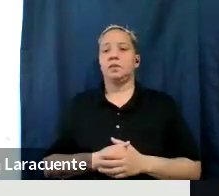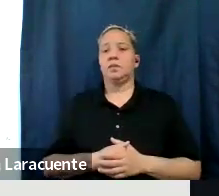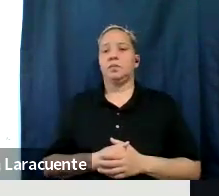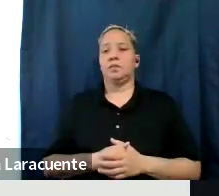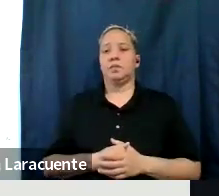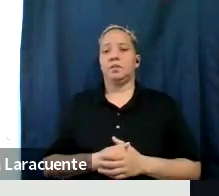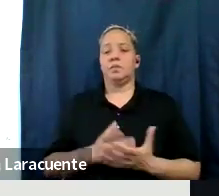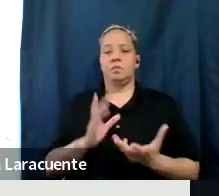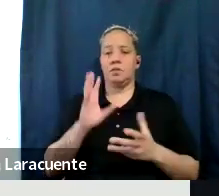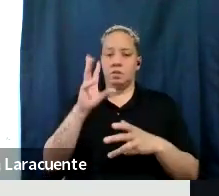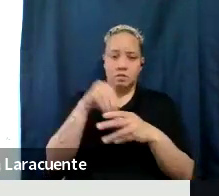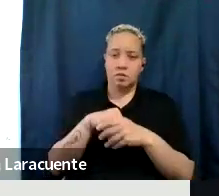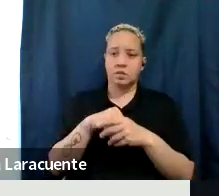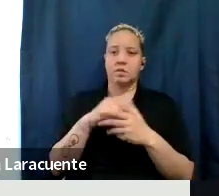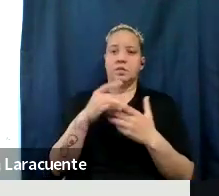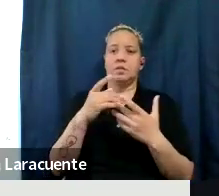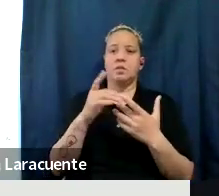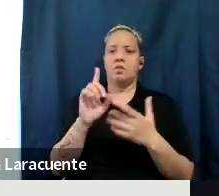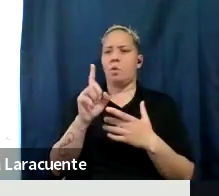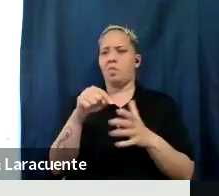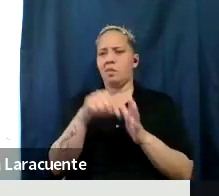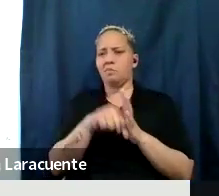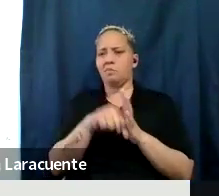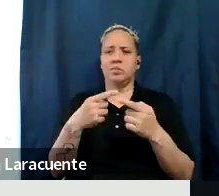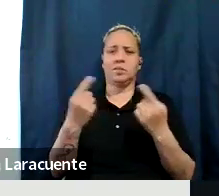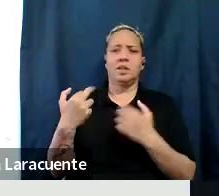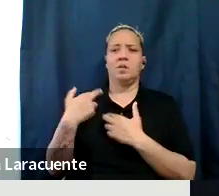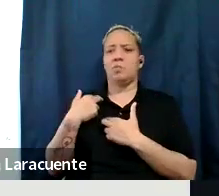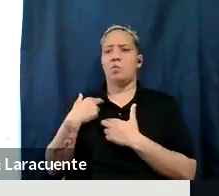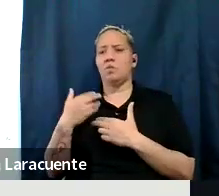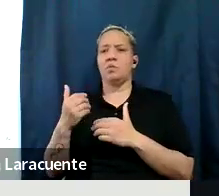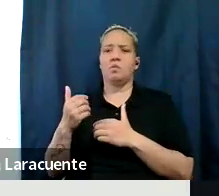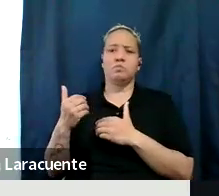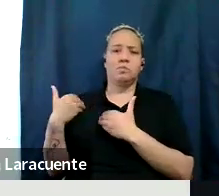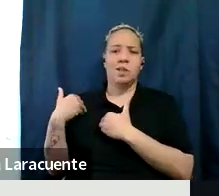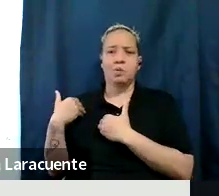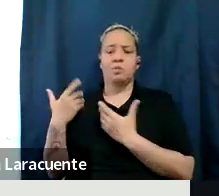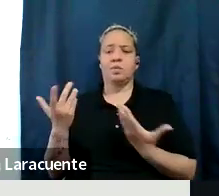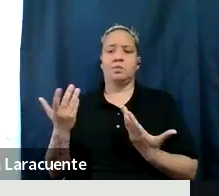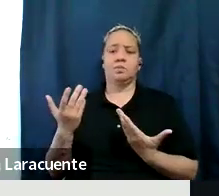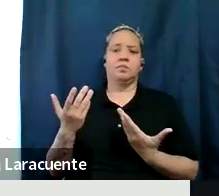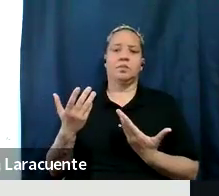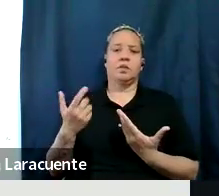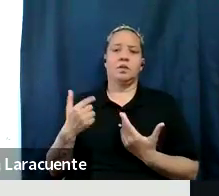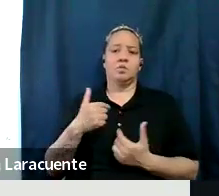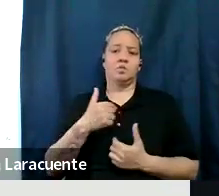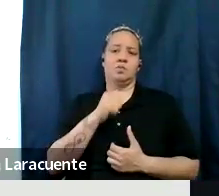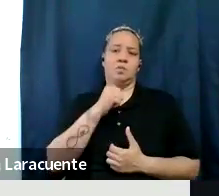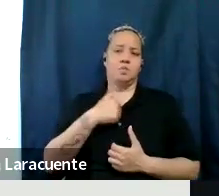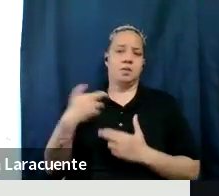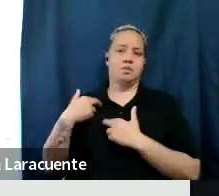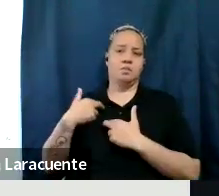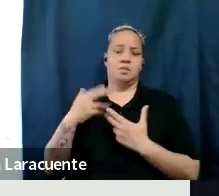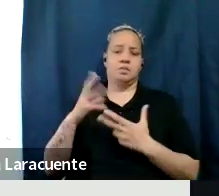meter ahora en de dónde viene el desacuerdo y dónde está la responsabilidad y la culpa, Creo que no me compete a mí meterme en